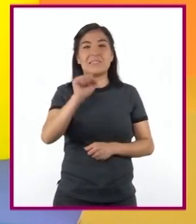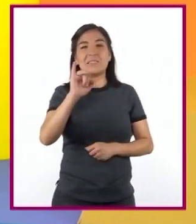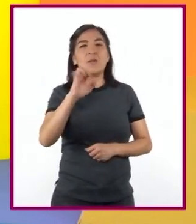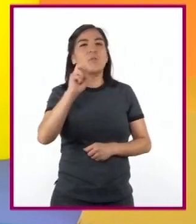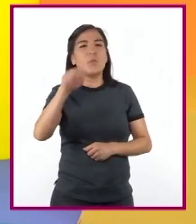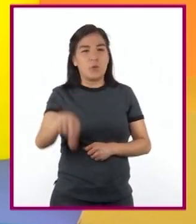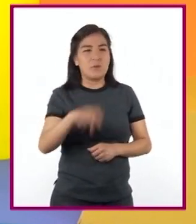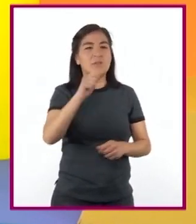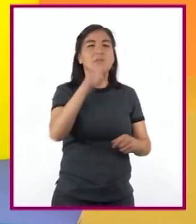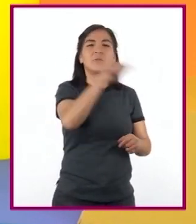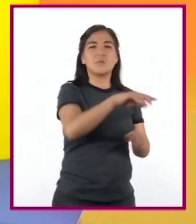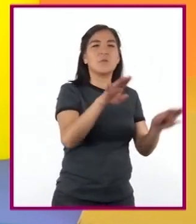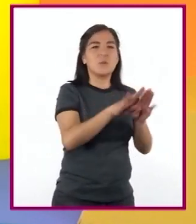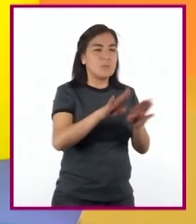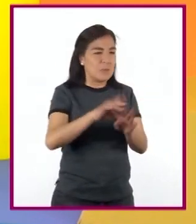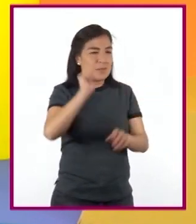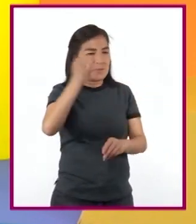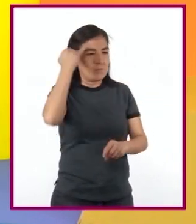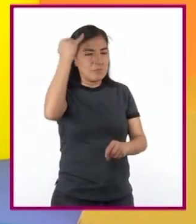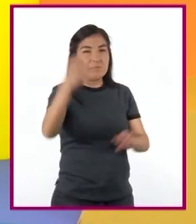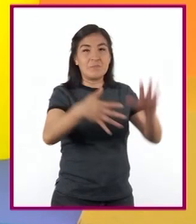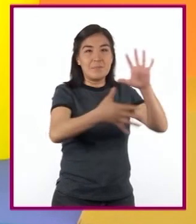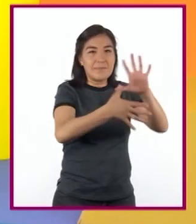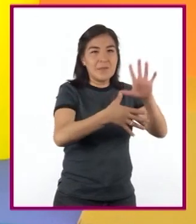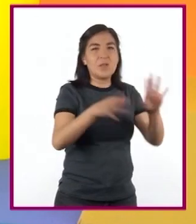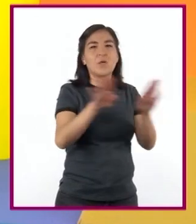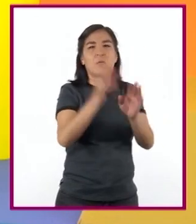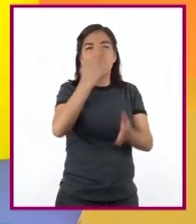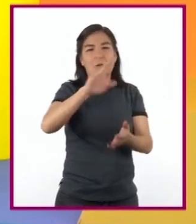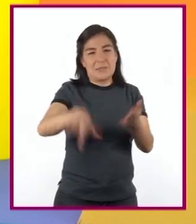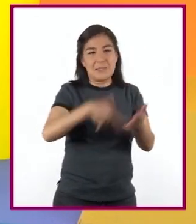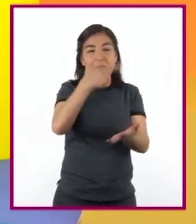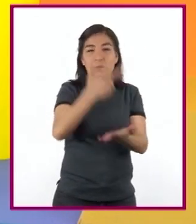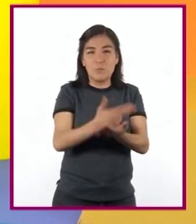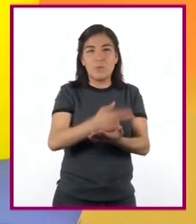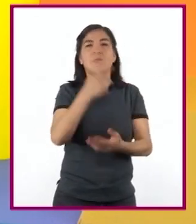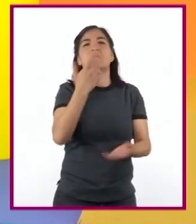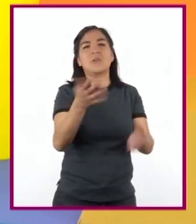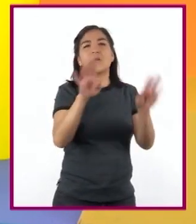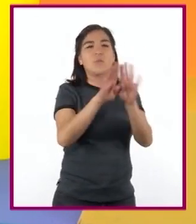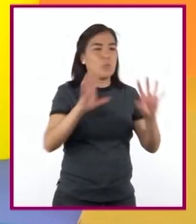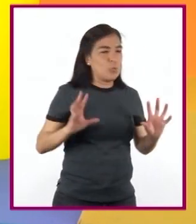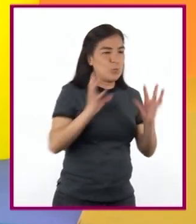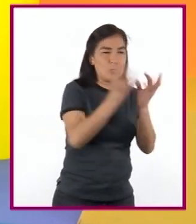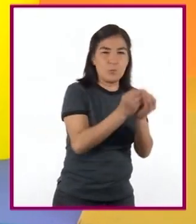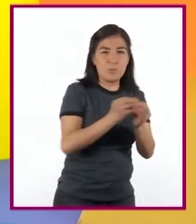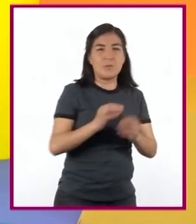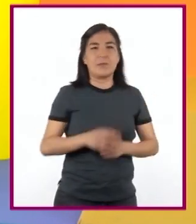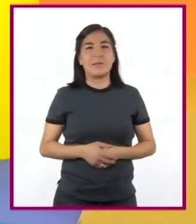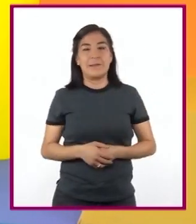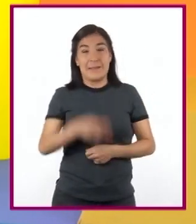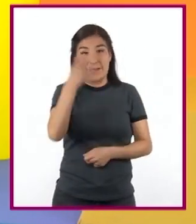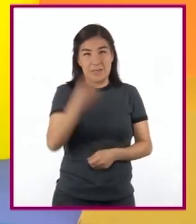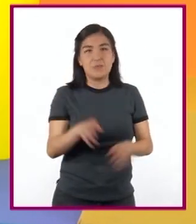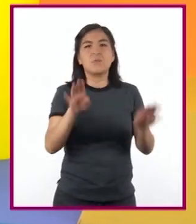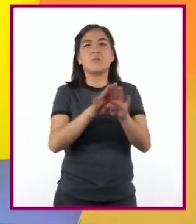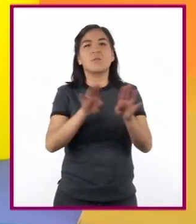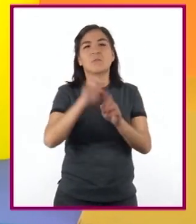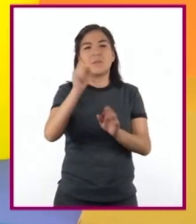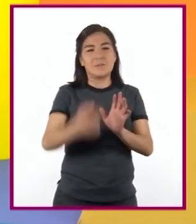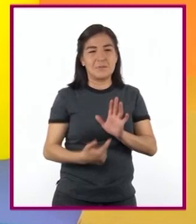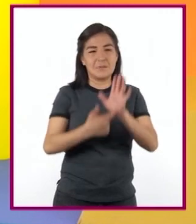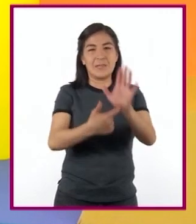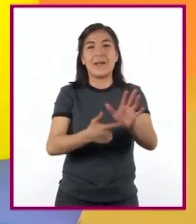la idea de una América republicana y unificada. Esto se reflejará en